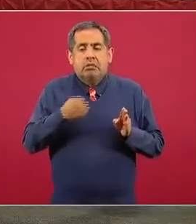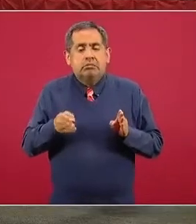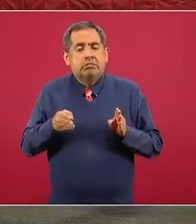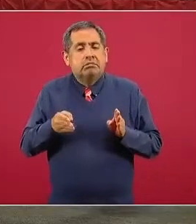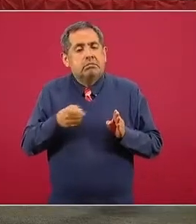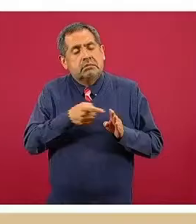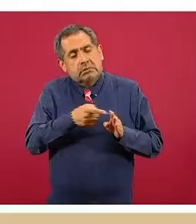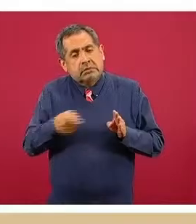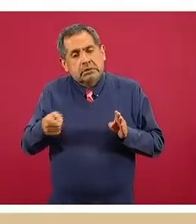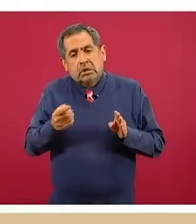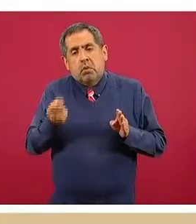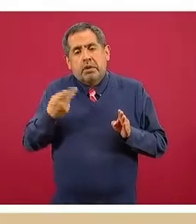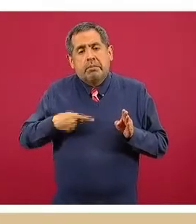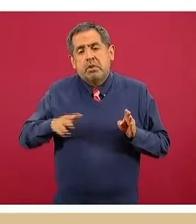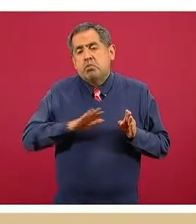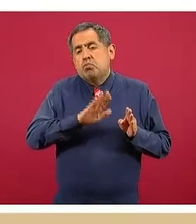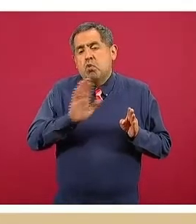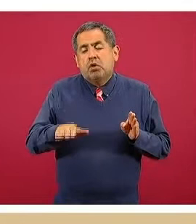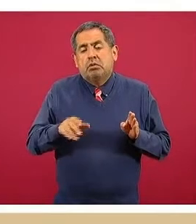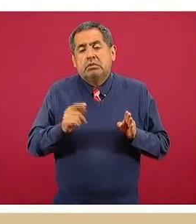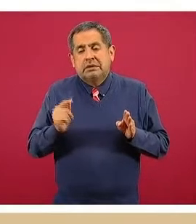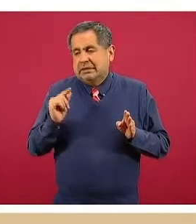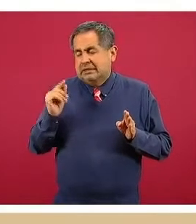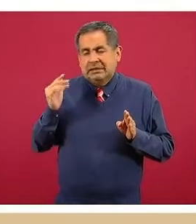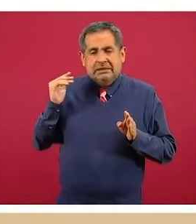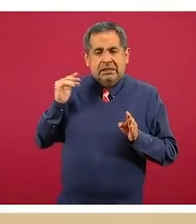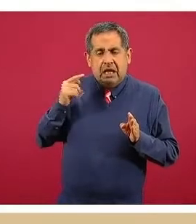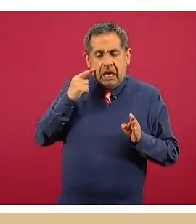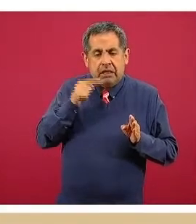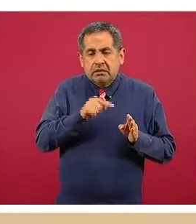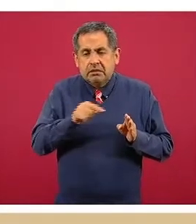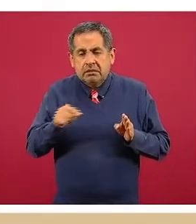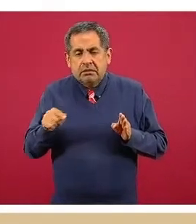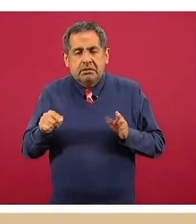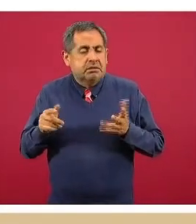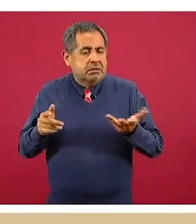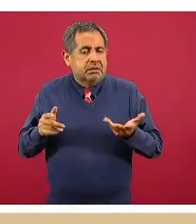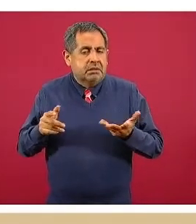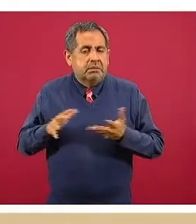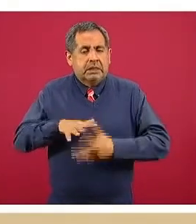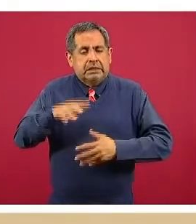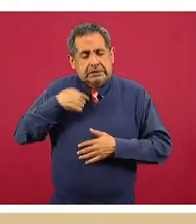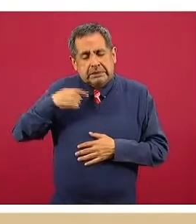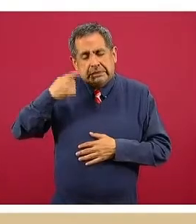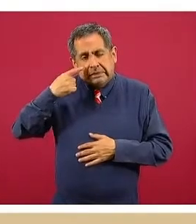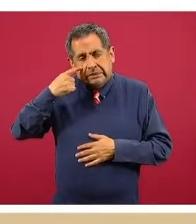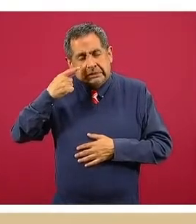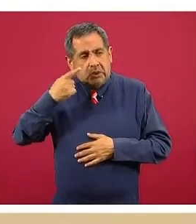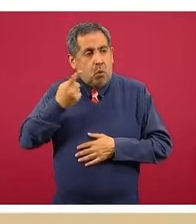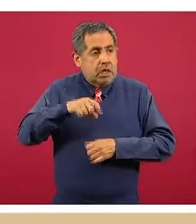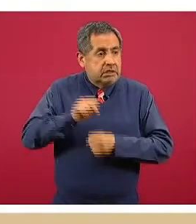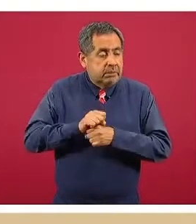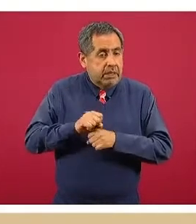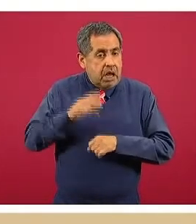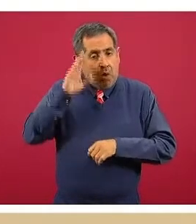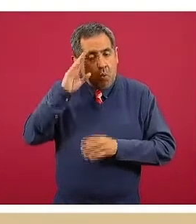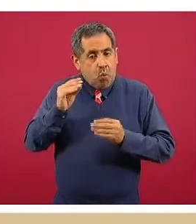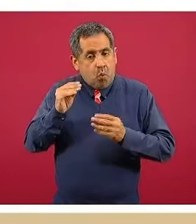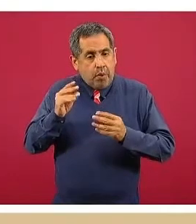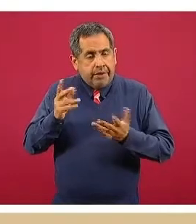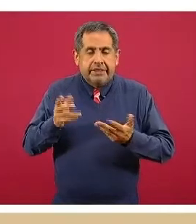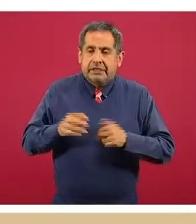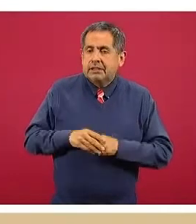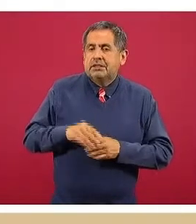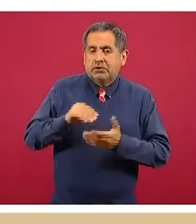las defunciones que ocurrieron en un momento determinado en mayor cantidad en una semana, que sigue